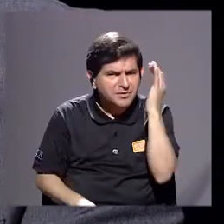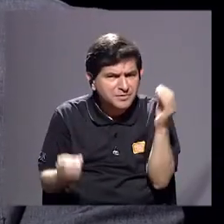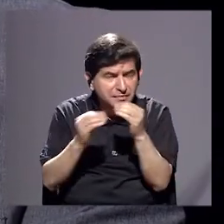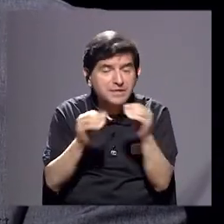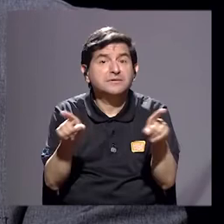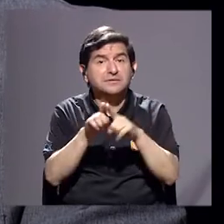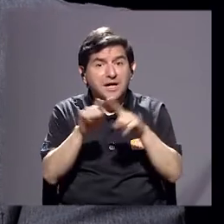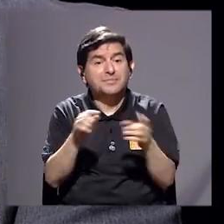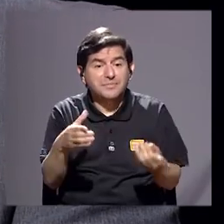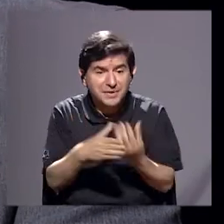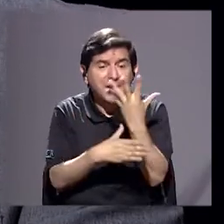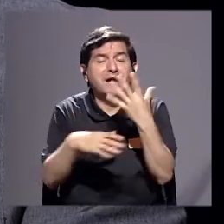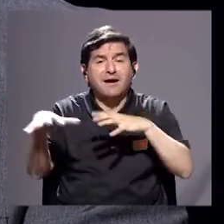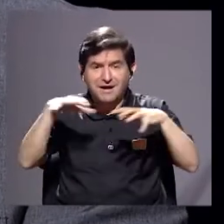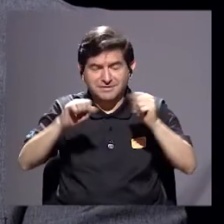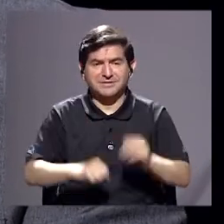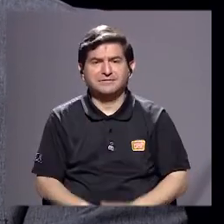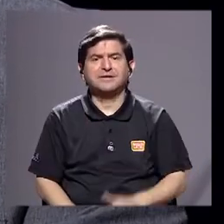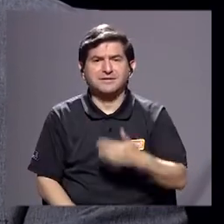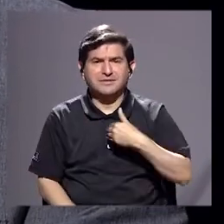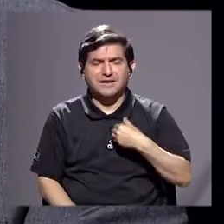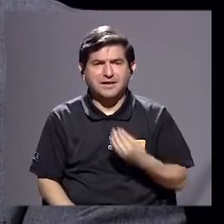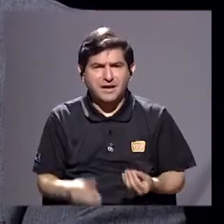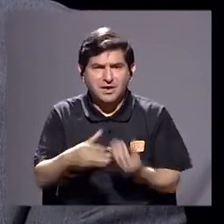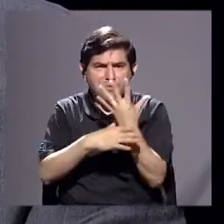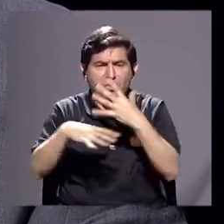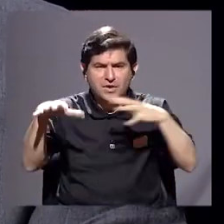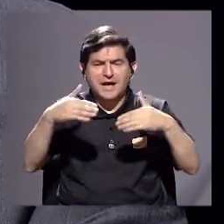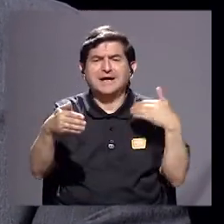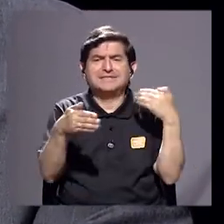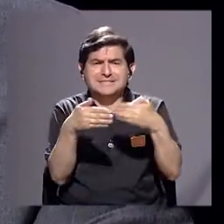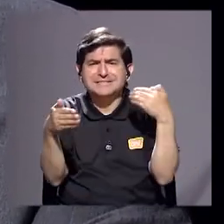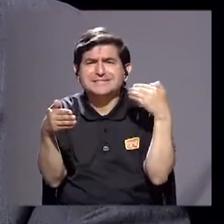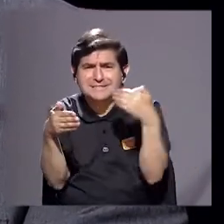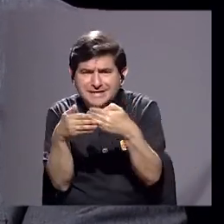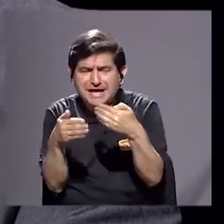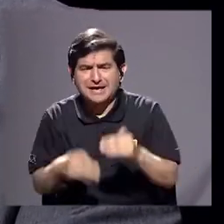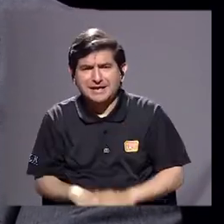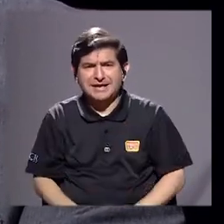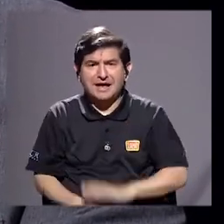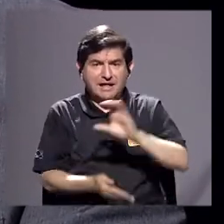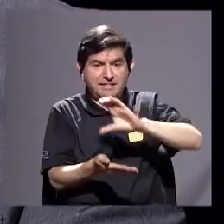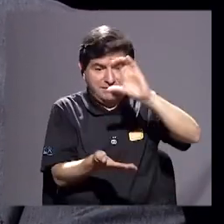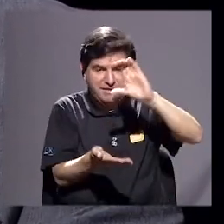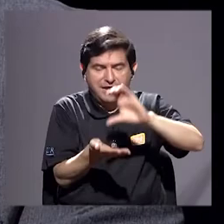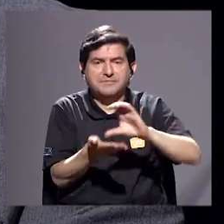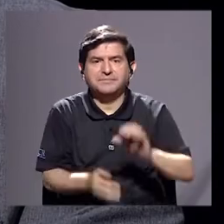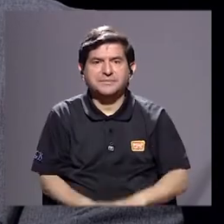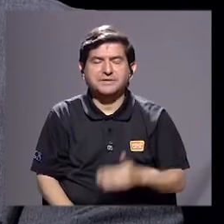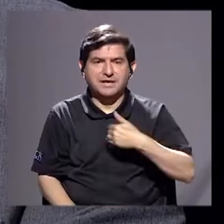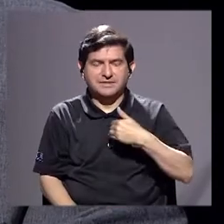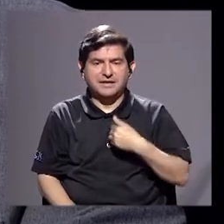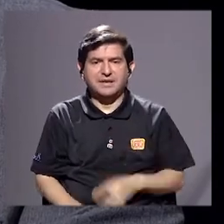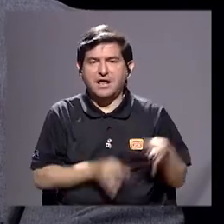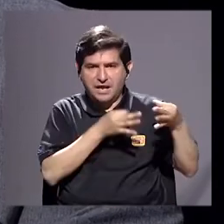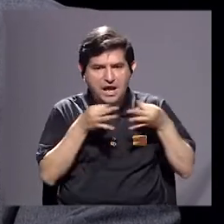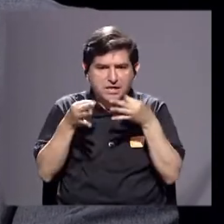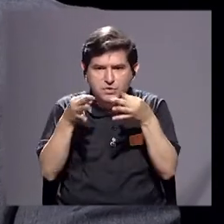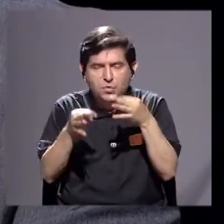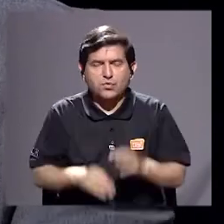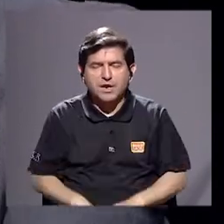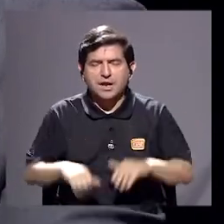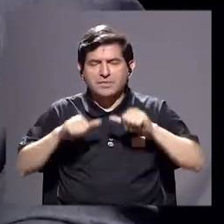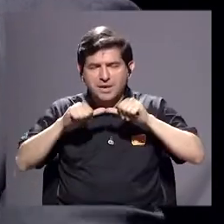volcanes activos tenemos volcanes activos muy cerca de la capital tenemos el volcán turrialba en